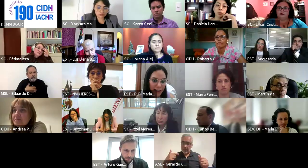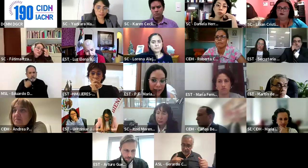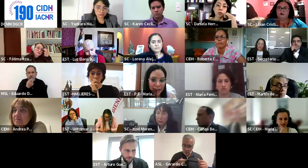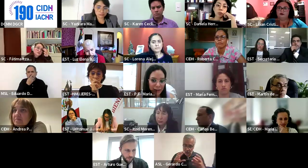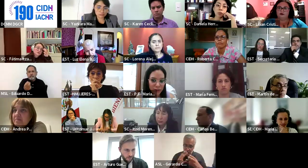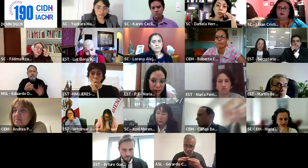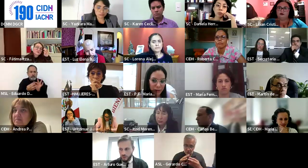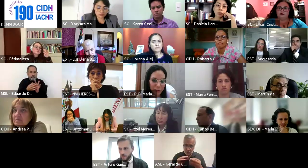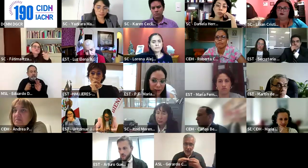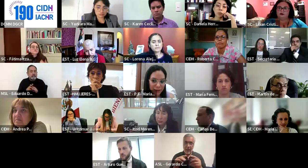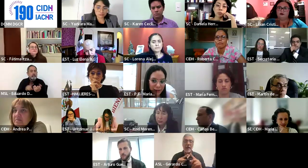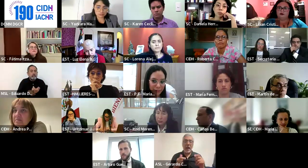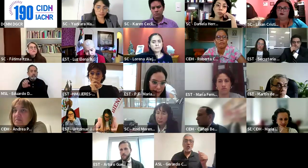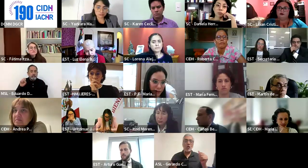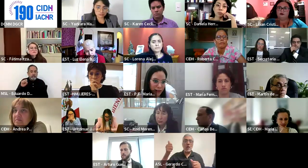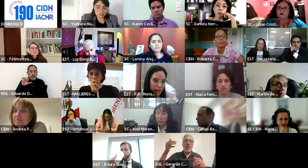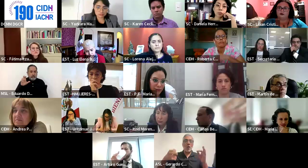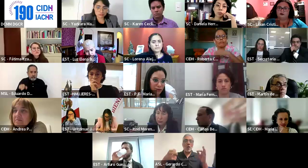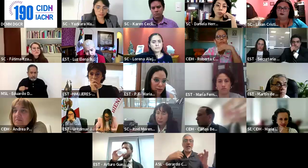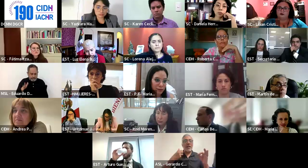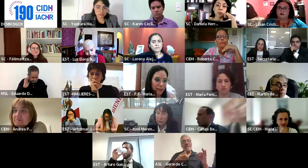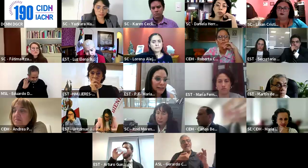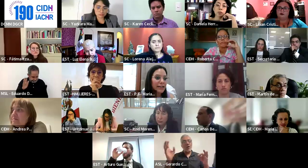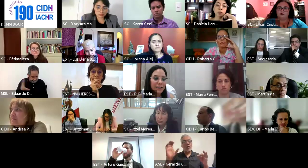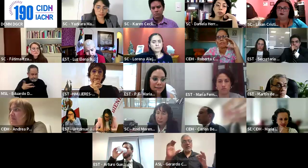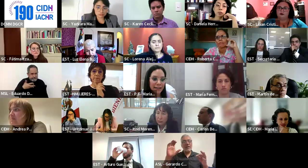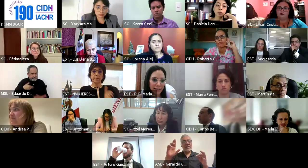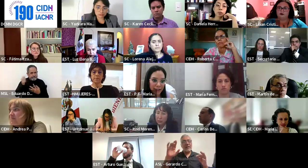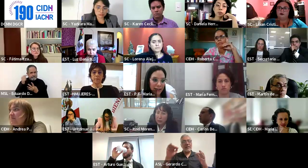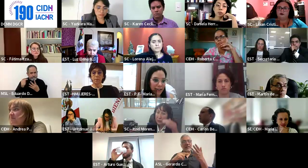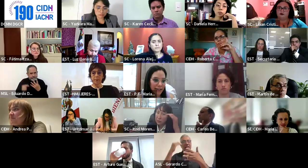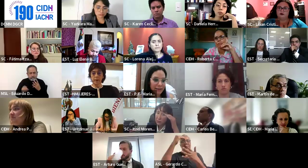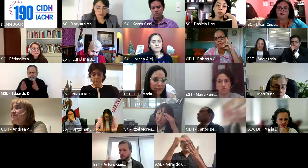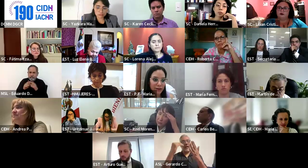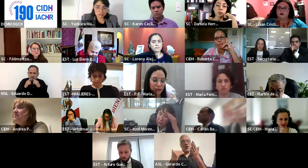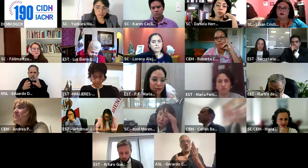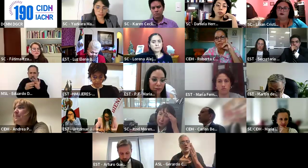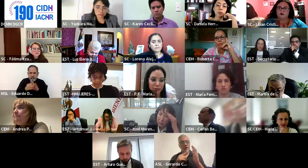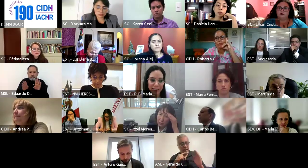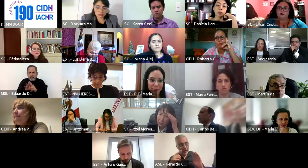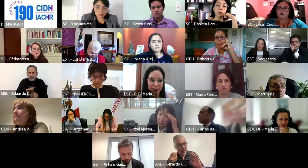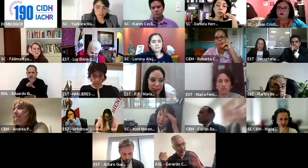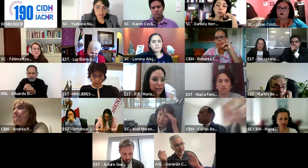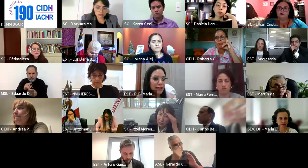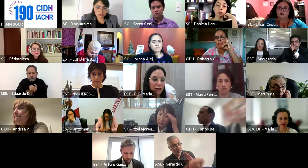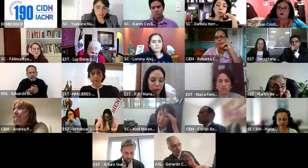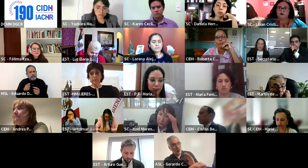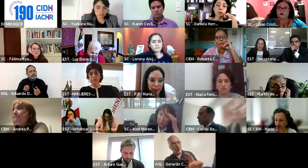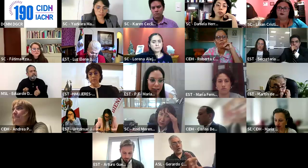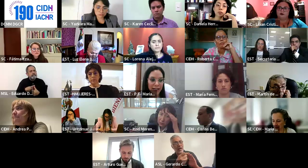mencionar que la Suprema Corte ya tiene varios criterios en donde se declara que la interdicción es